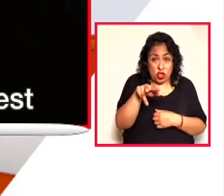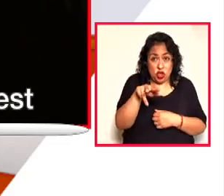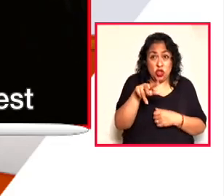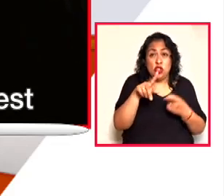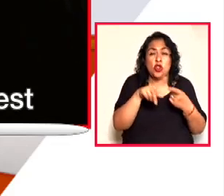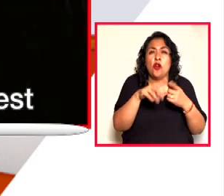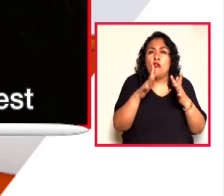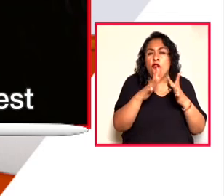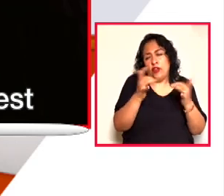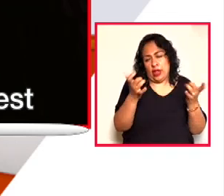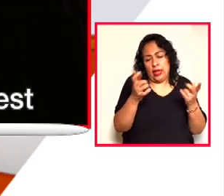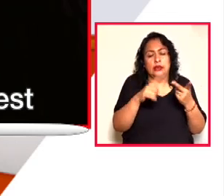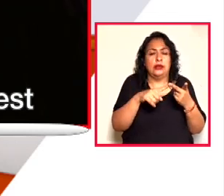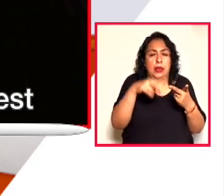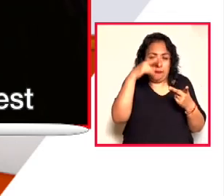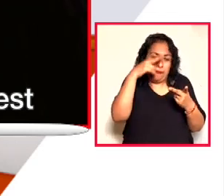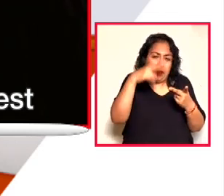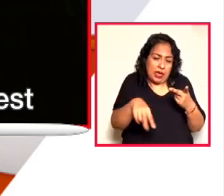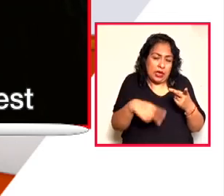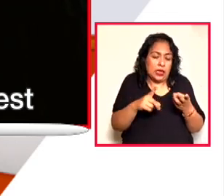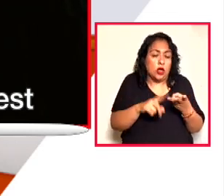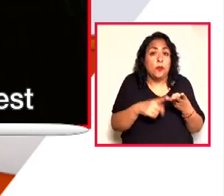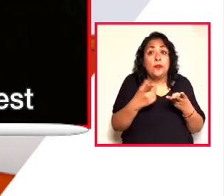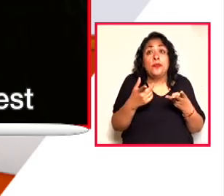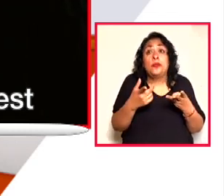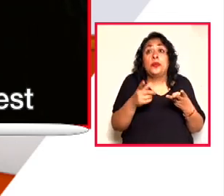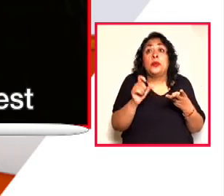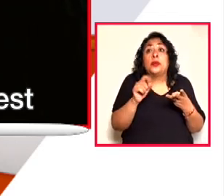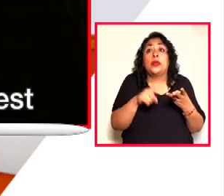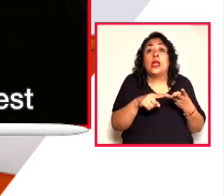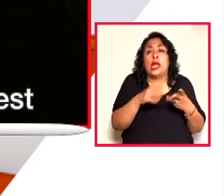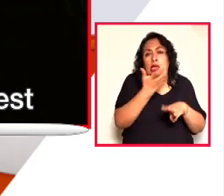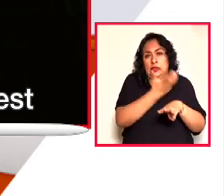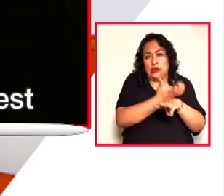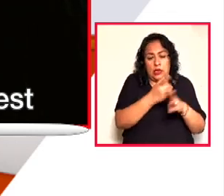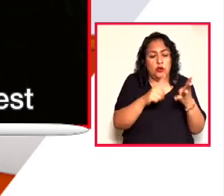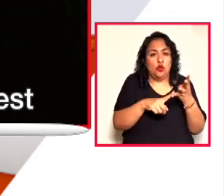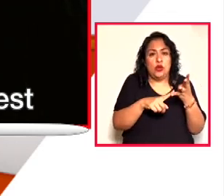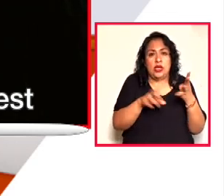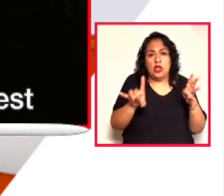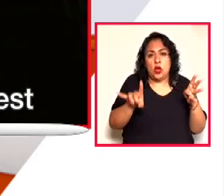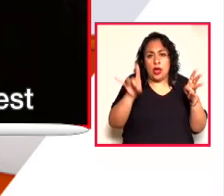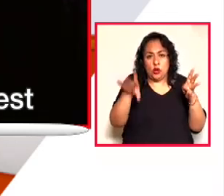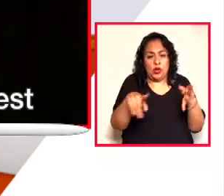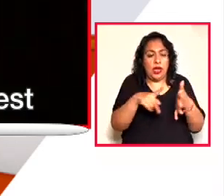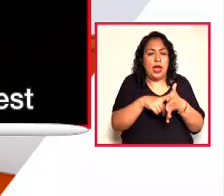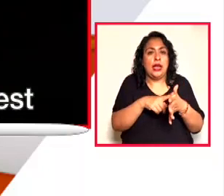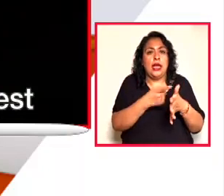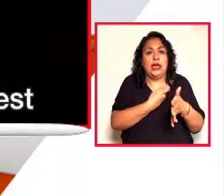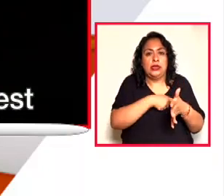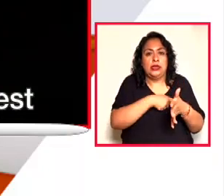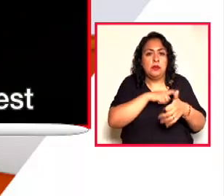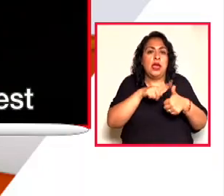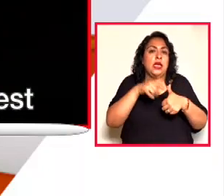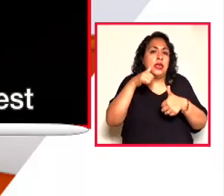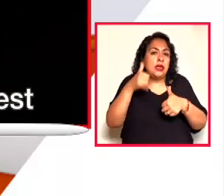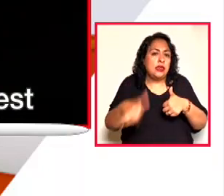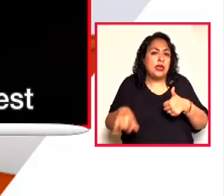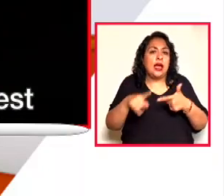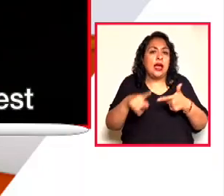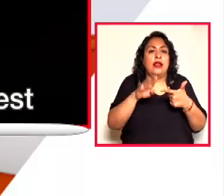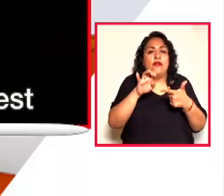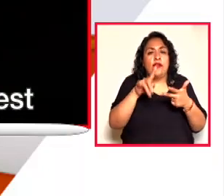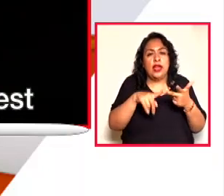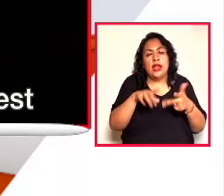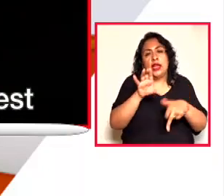Francia, obviamente México, pero también Estados Unidos, Australia, España, Italia, Bélgica, Colombia, Suiza,